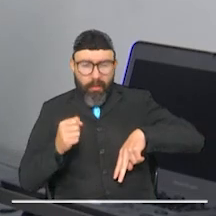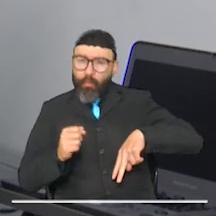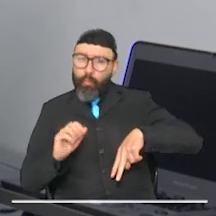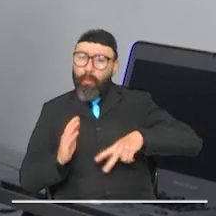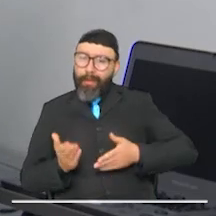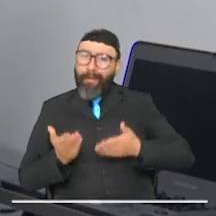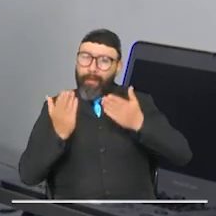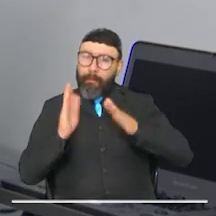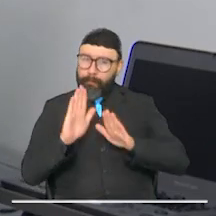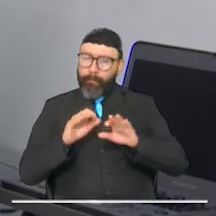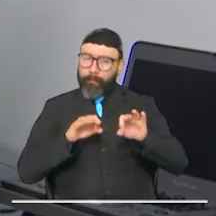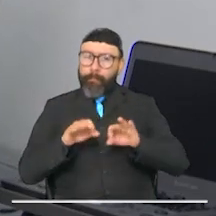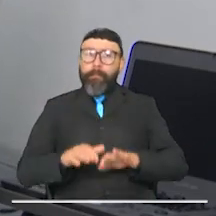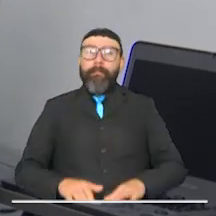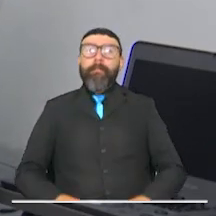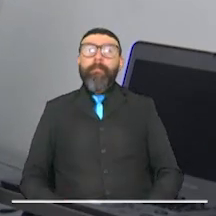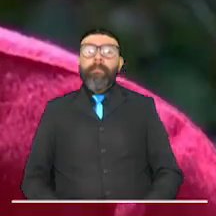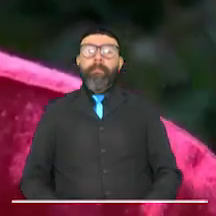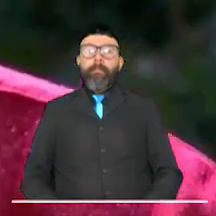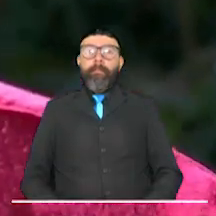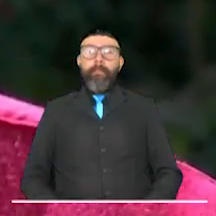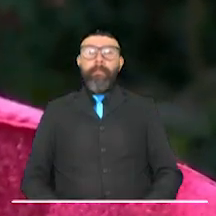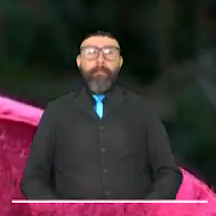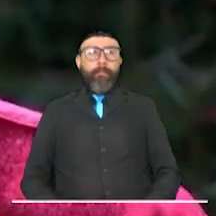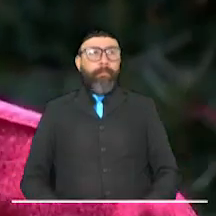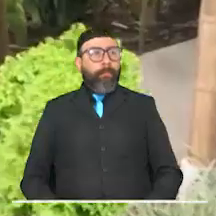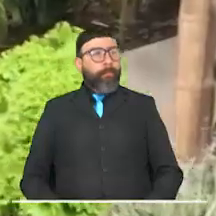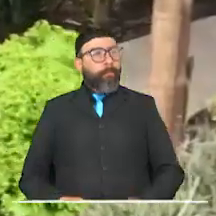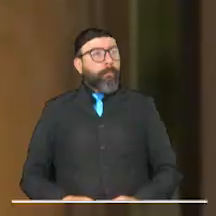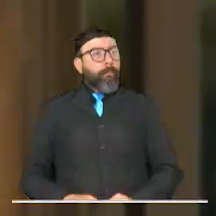venosa después de estas notas saludables